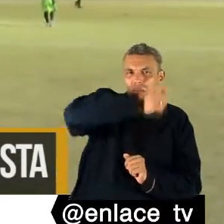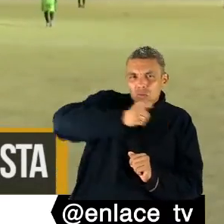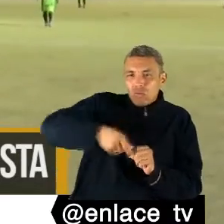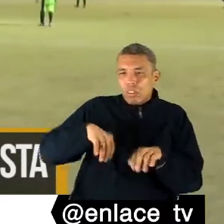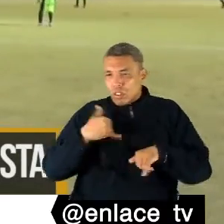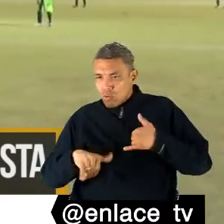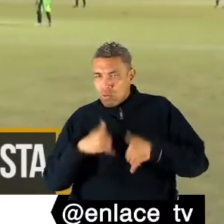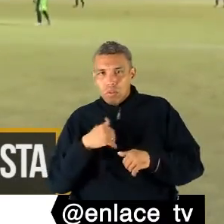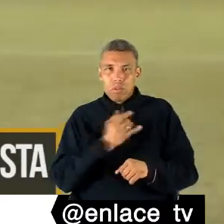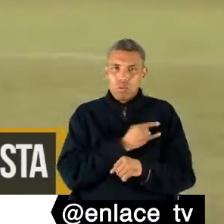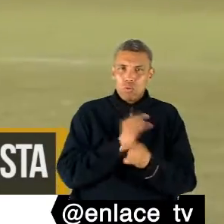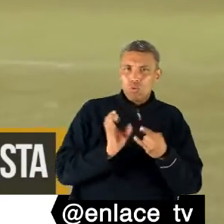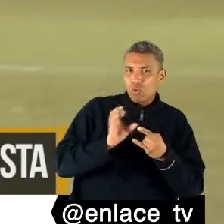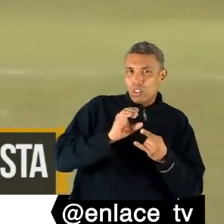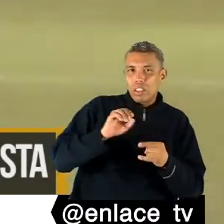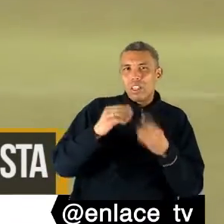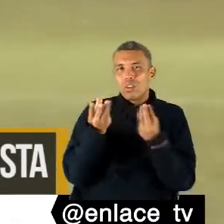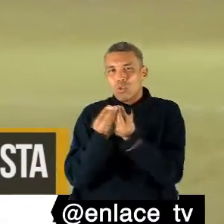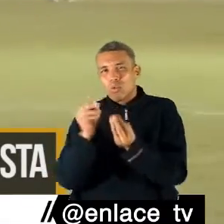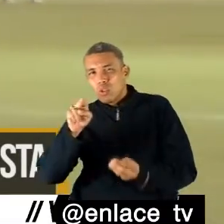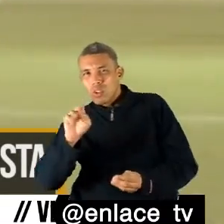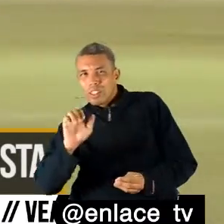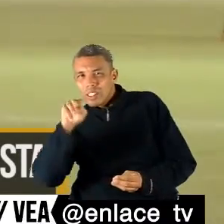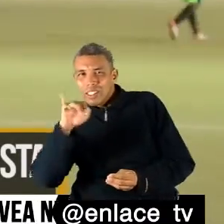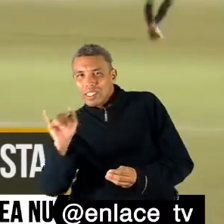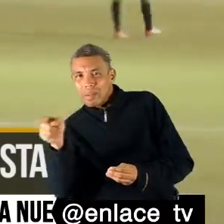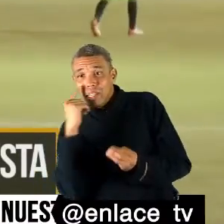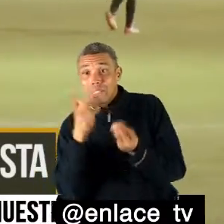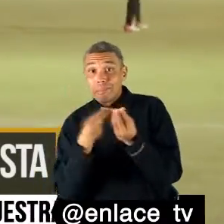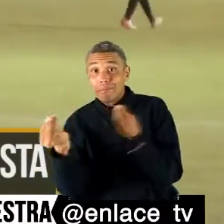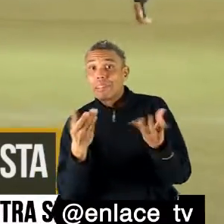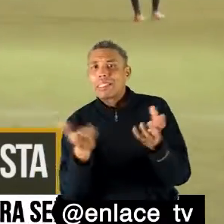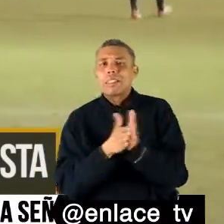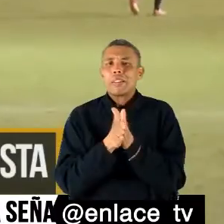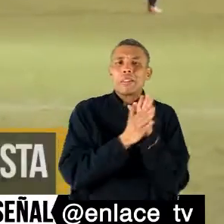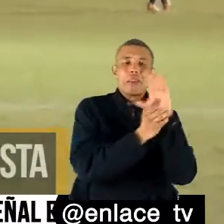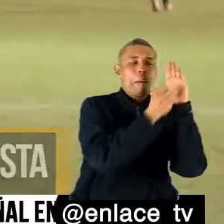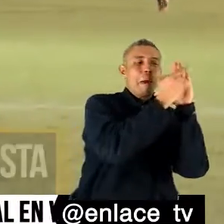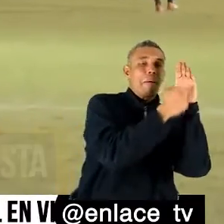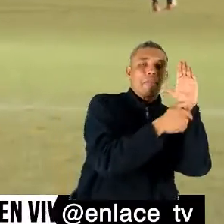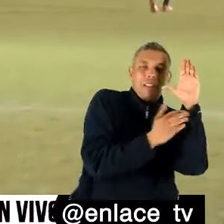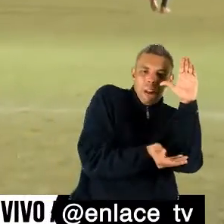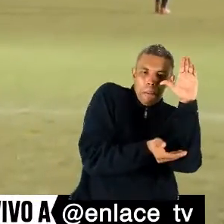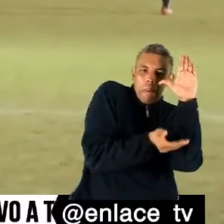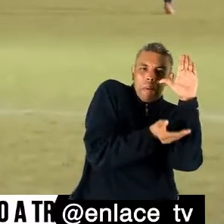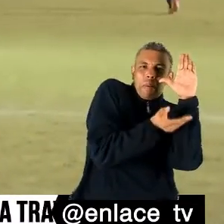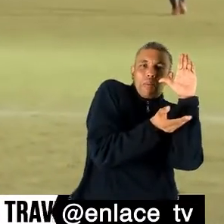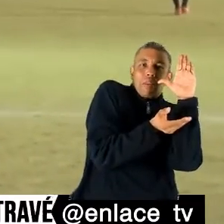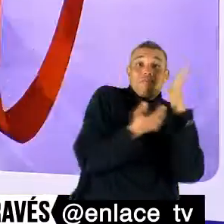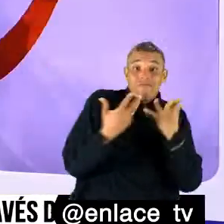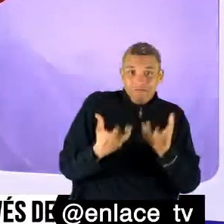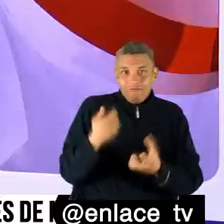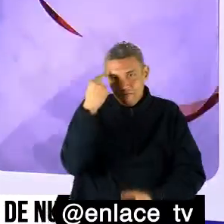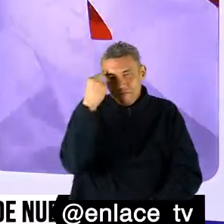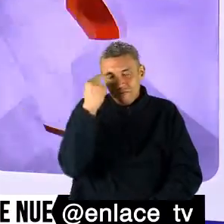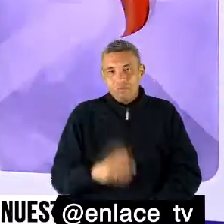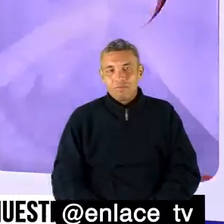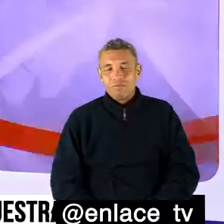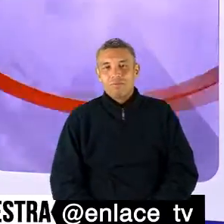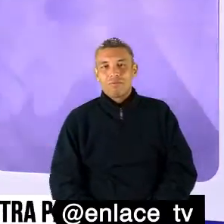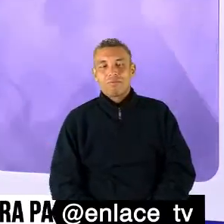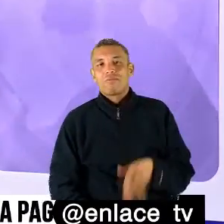UCC, Club Miramar, Combo de Omar y Catalanes se pelean los primeros lugares de la tabla de goleadores.